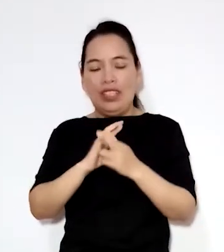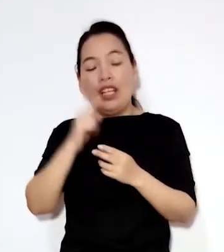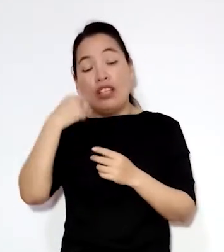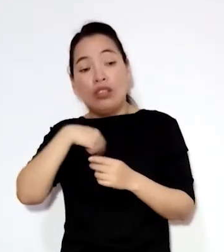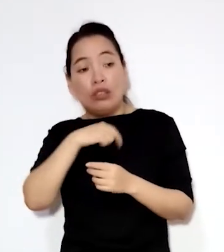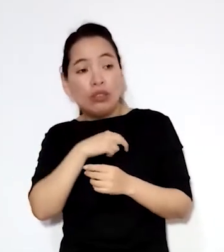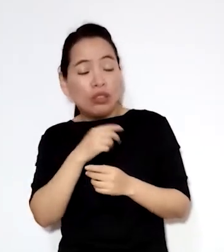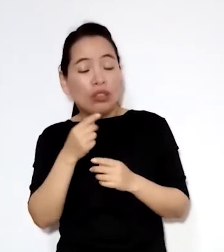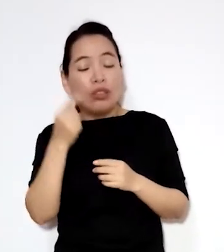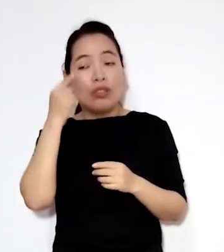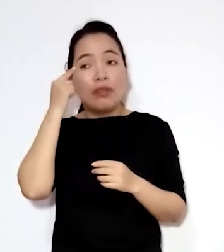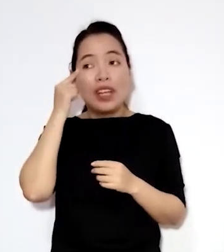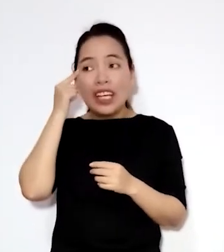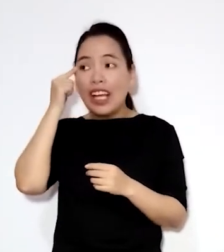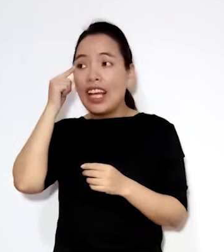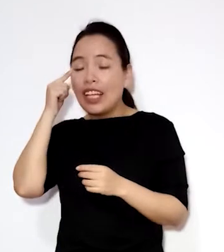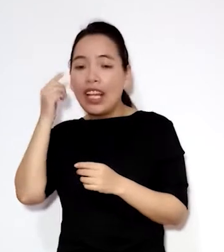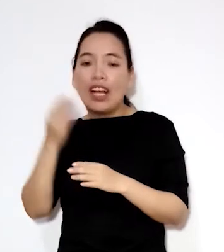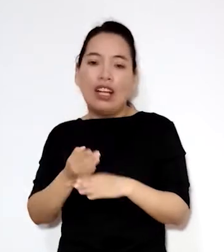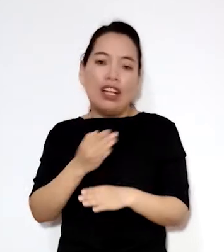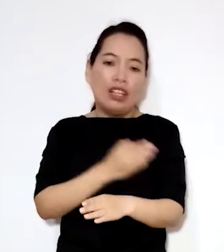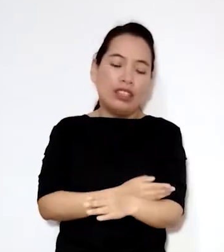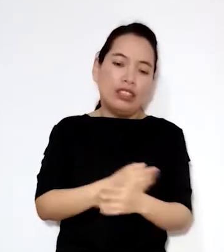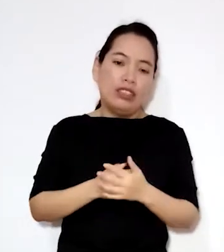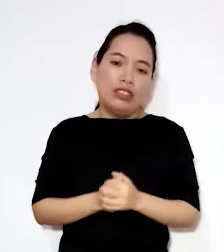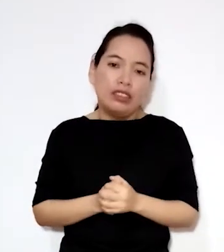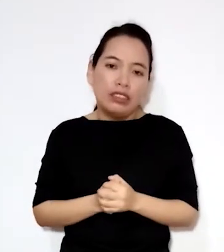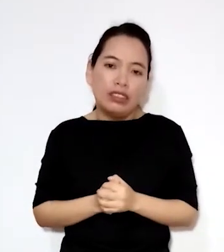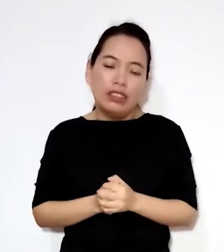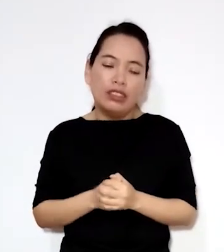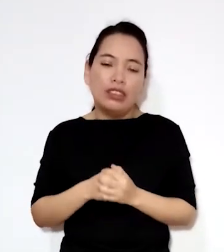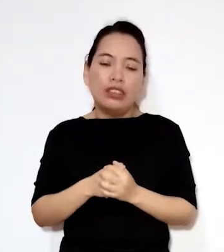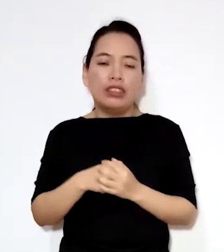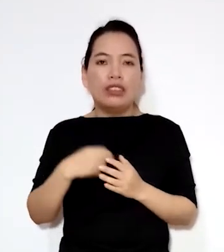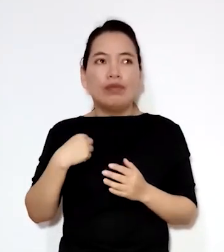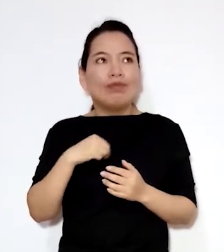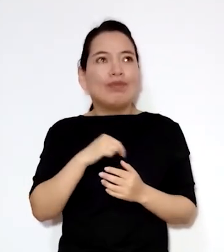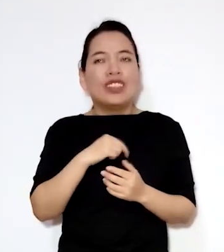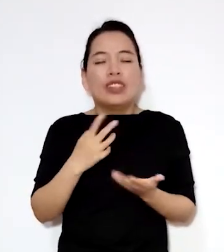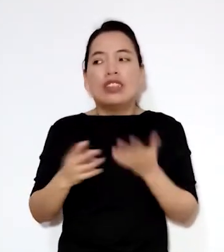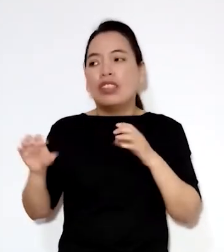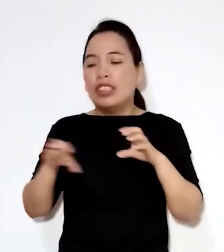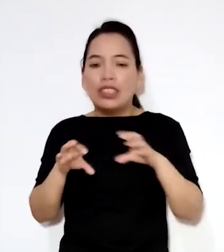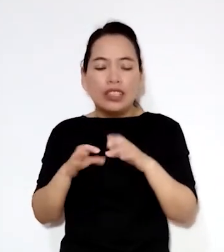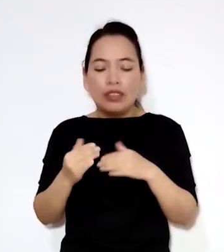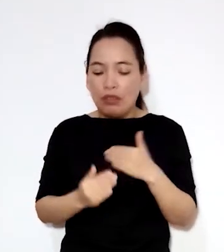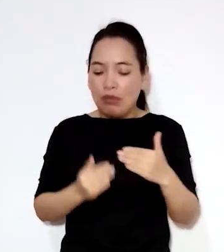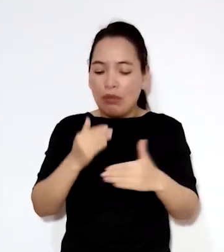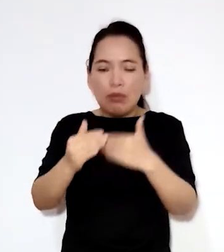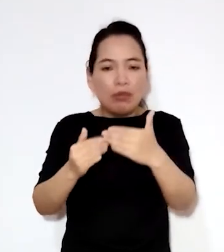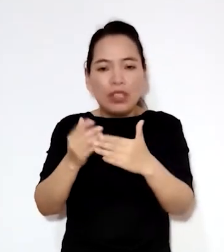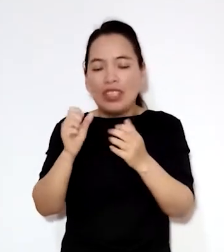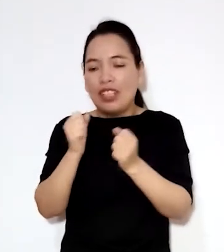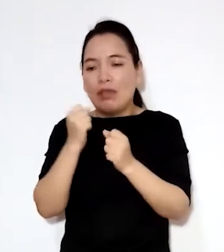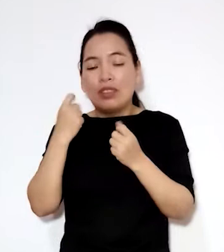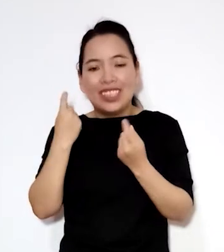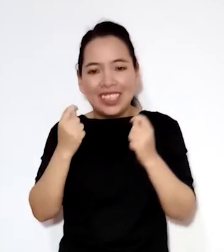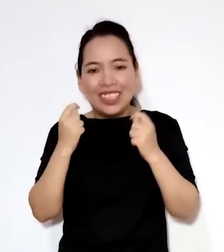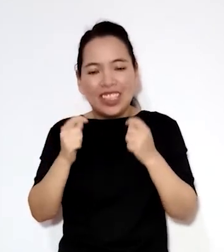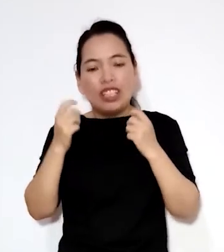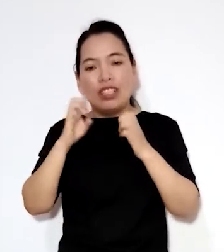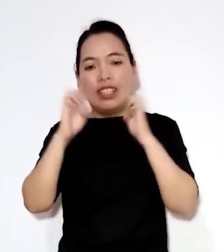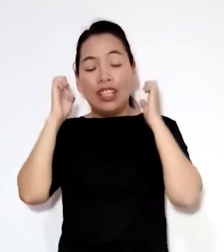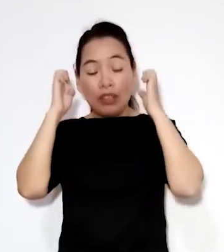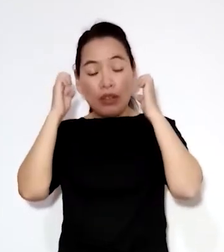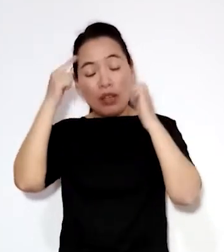ni siquiera de ajustes dentro de un sistema educativo, estamos hablando de una revisión global y completa, una reforma absoluta de la manera